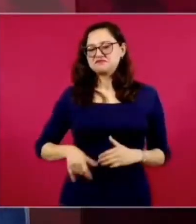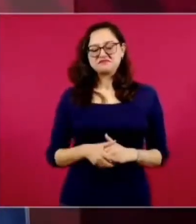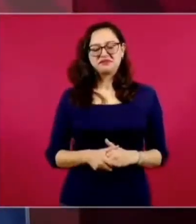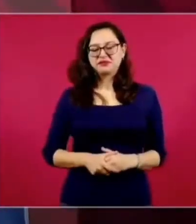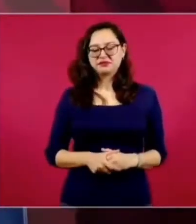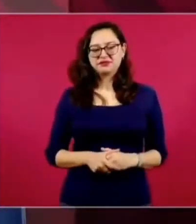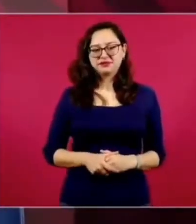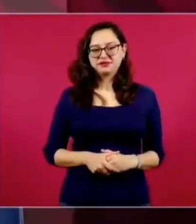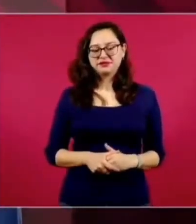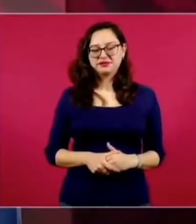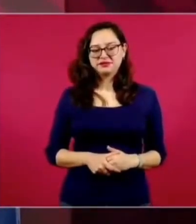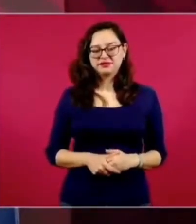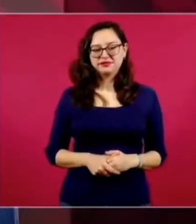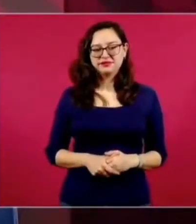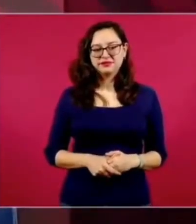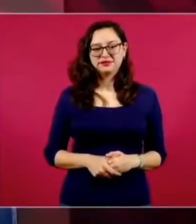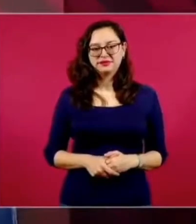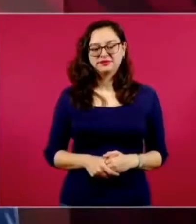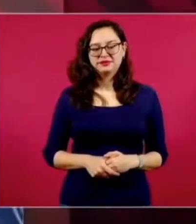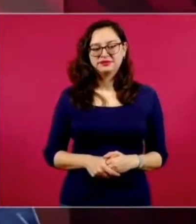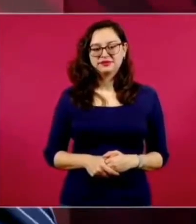estadounidenses.